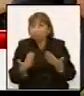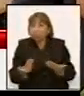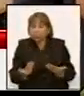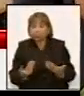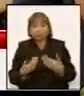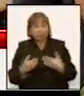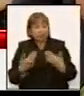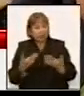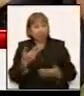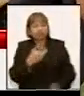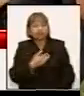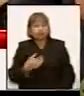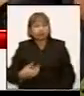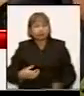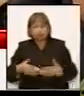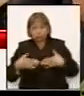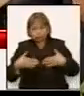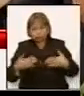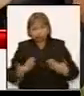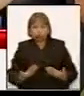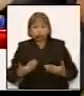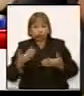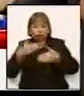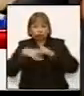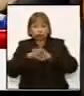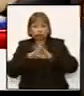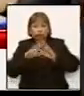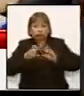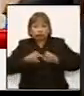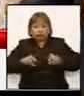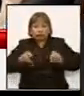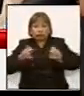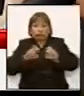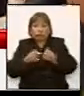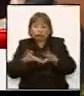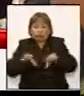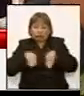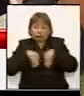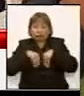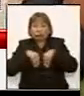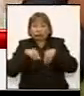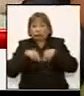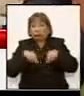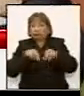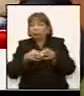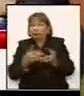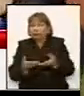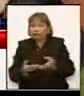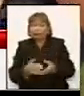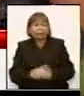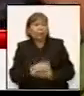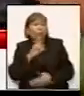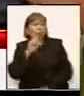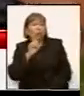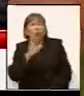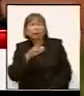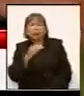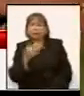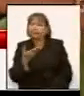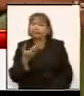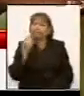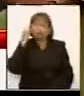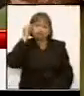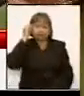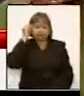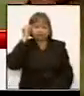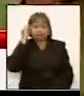pedido al presidente para que esto pueda ingresar al Pleno y sea aceptado por el Pleno. Ahora, congresista, también es bueno un poco el análisis